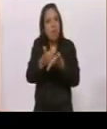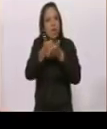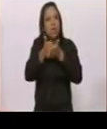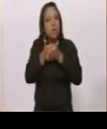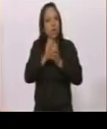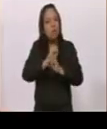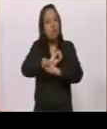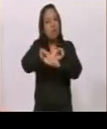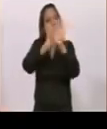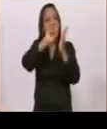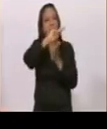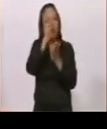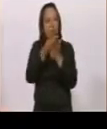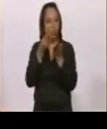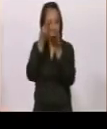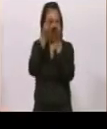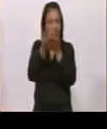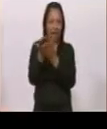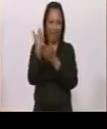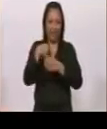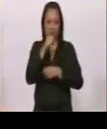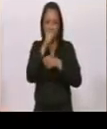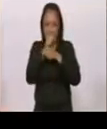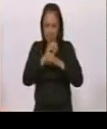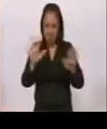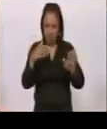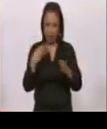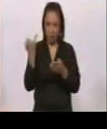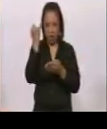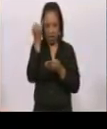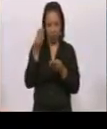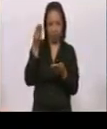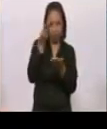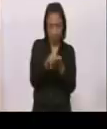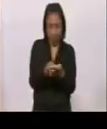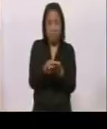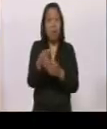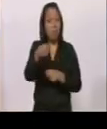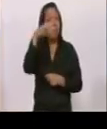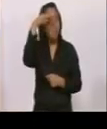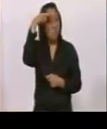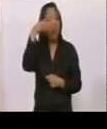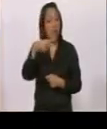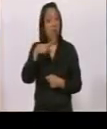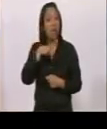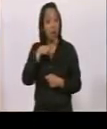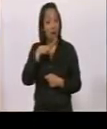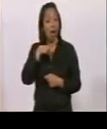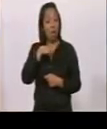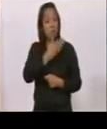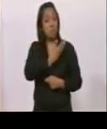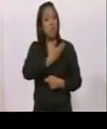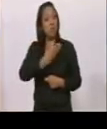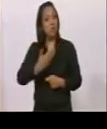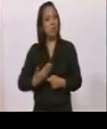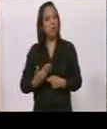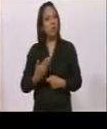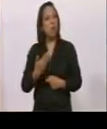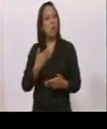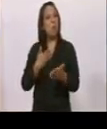proyecto que ofrecí en mi campaña. México tendrá una presidencia